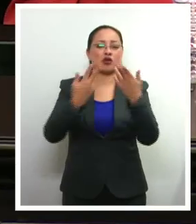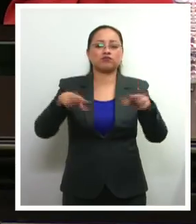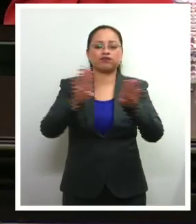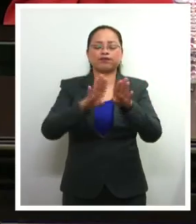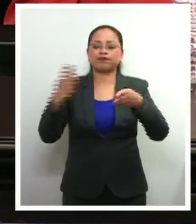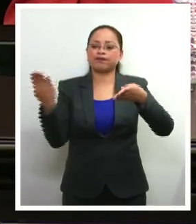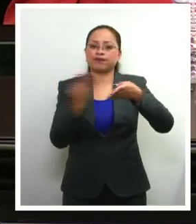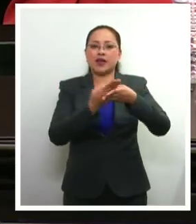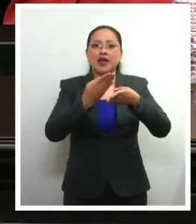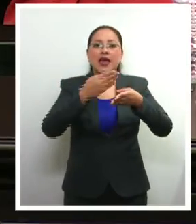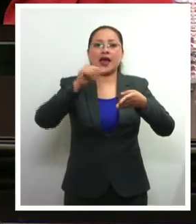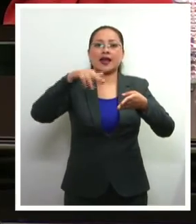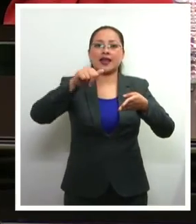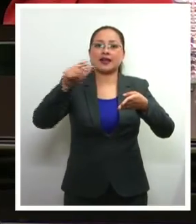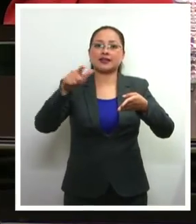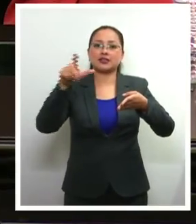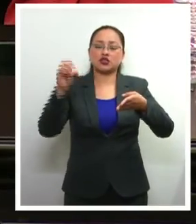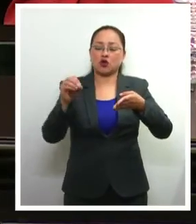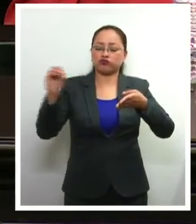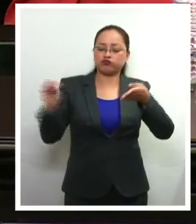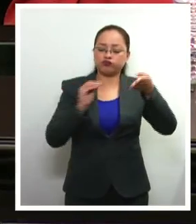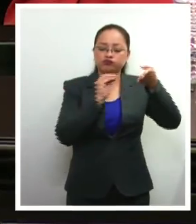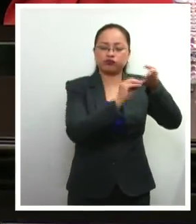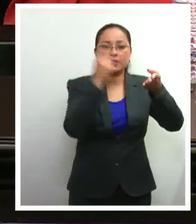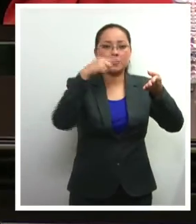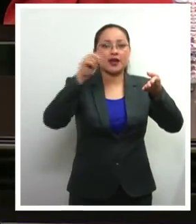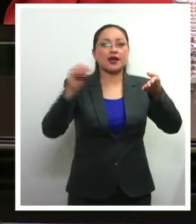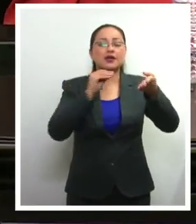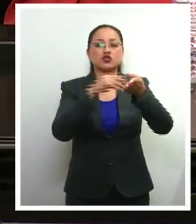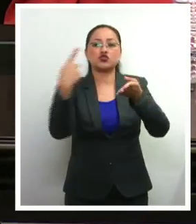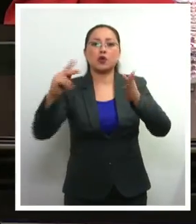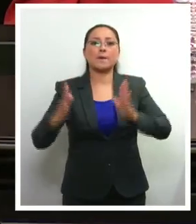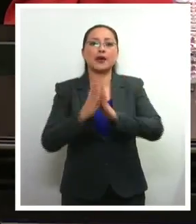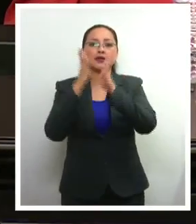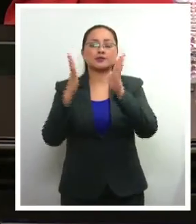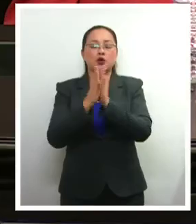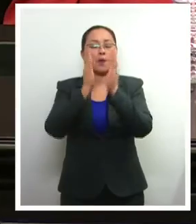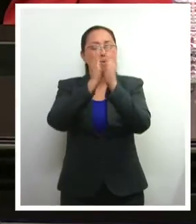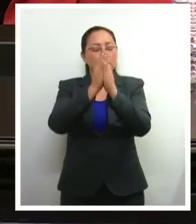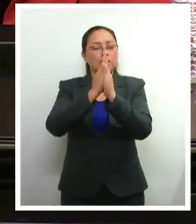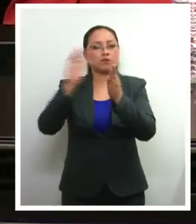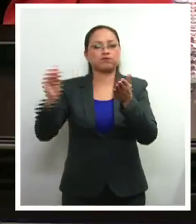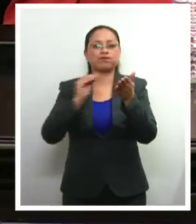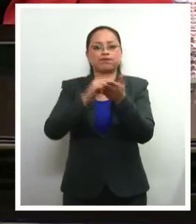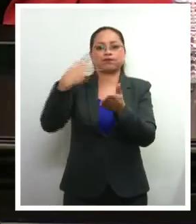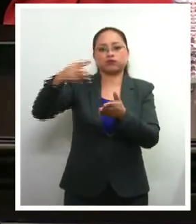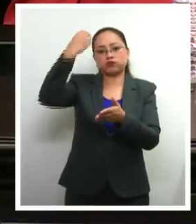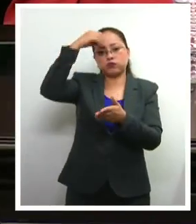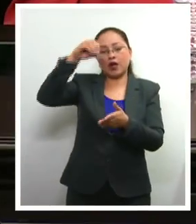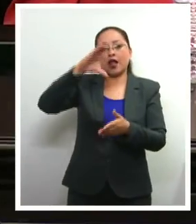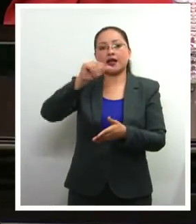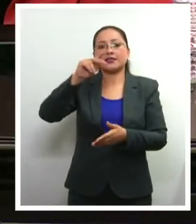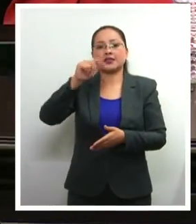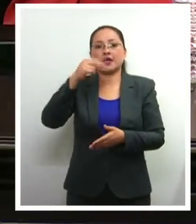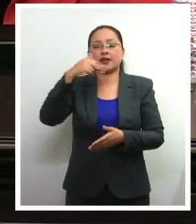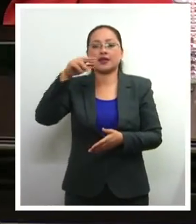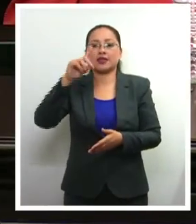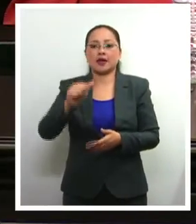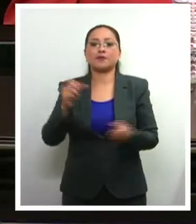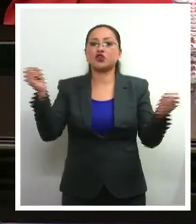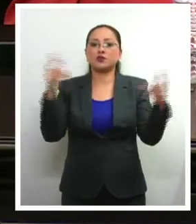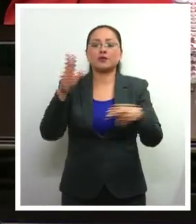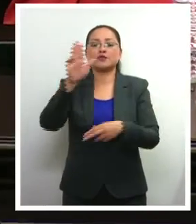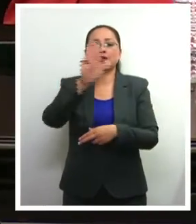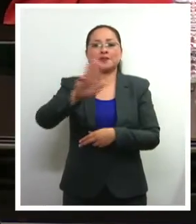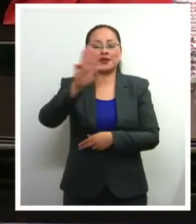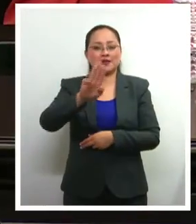anexo al diario de los debates para que se incorpore la intervención de la diputada Lonquín Castañeda. Nos vemos el